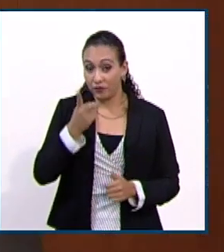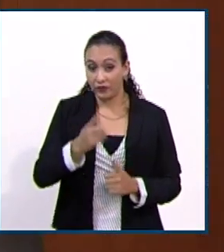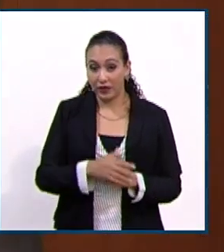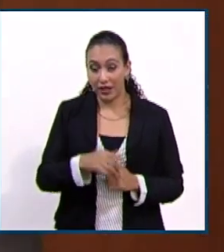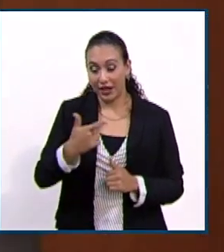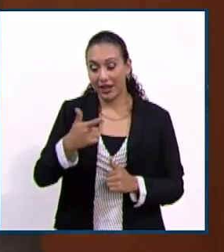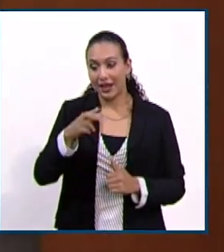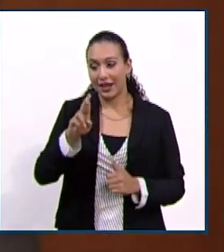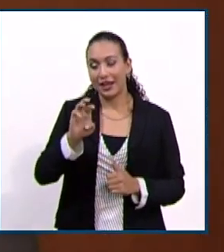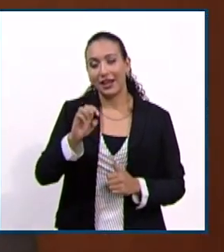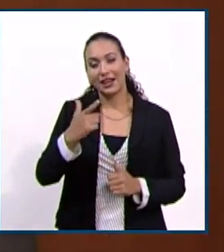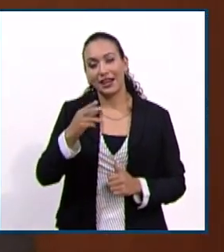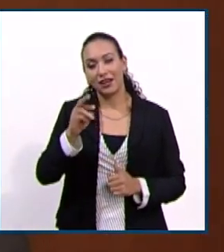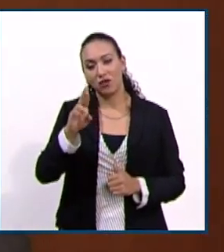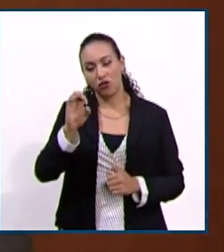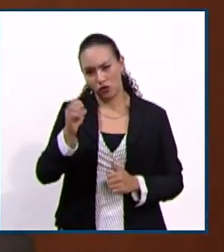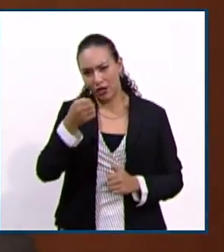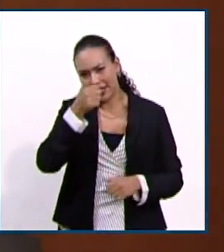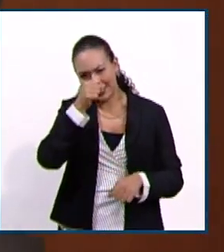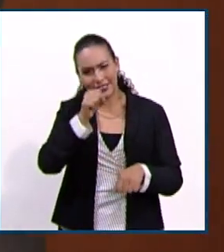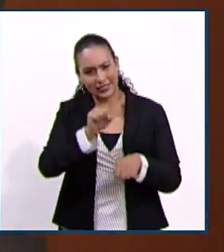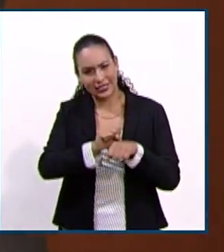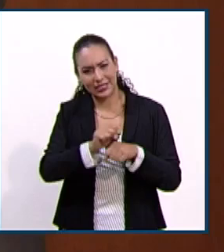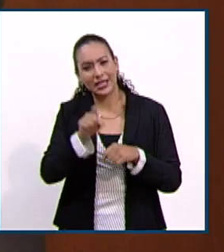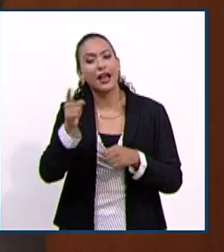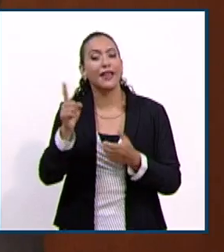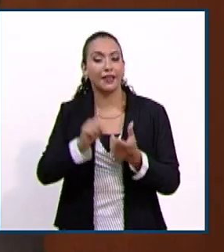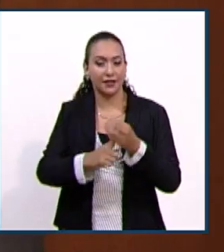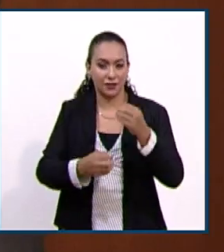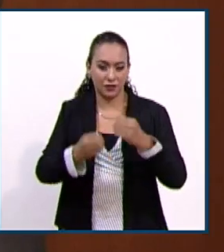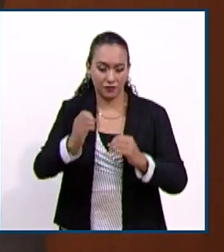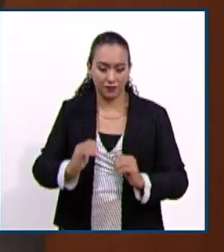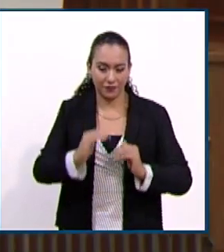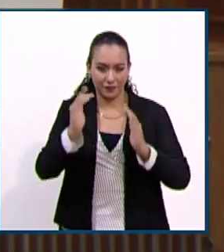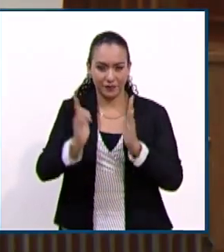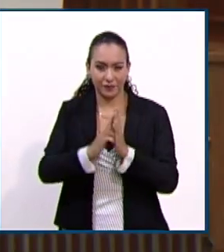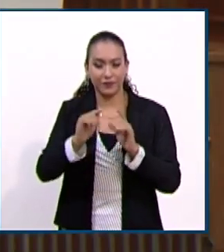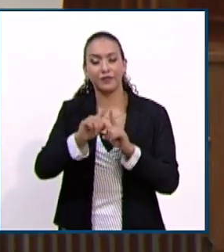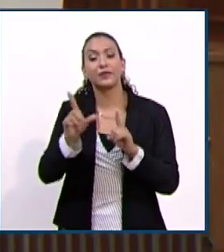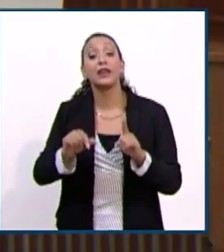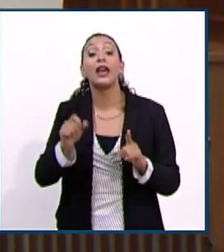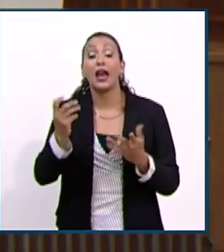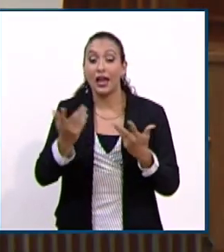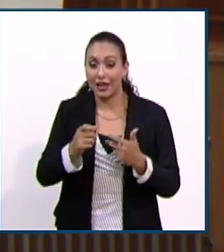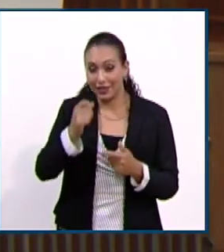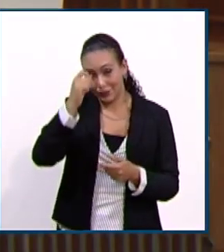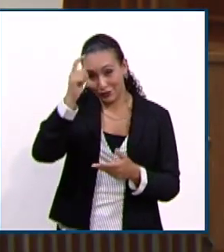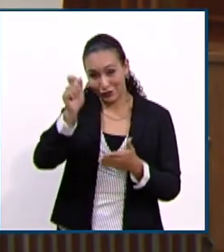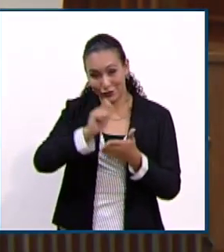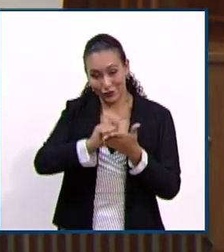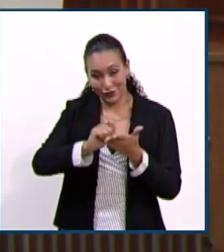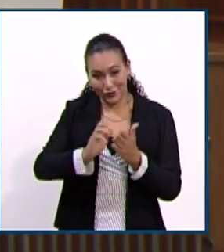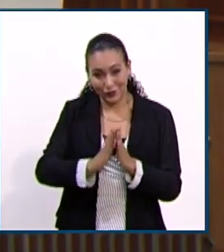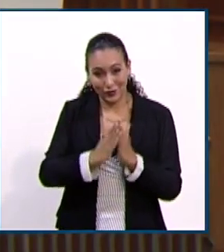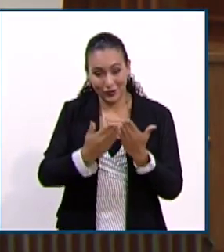Gregorio Castillo, secretario de Estudio y Cuenta de la Suprema Corte y autor del libro Sistema Parlamentario y